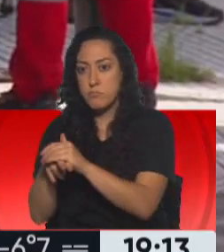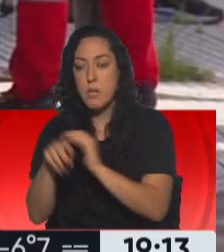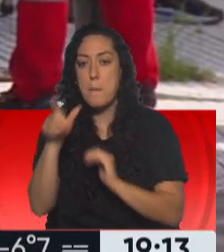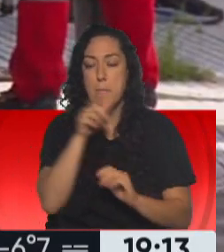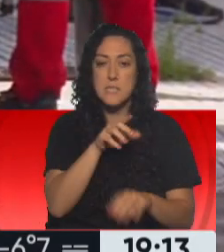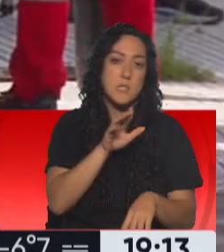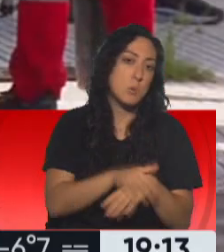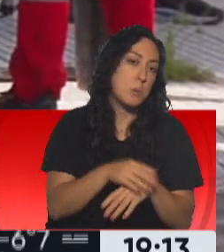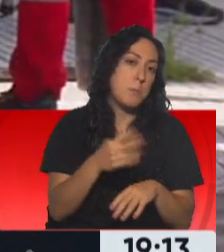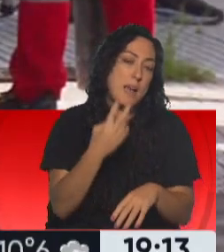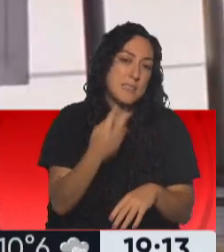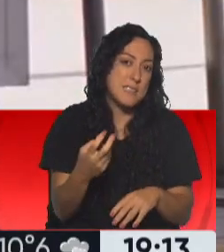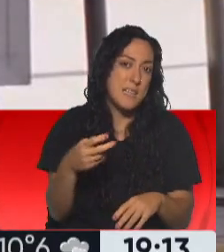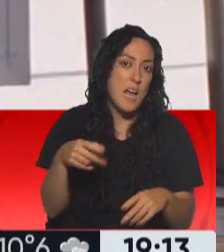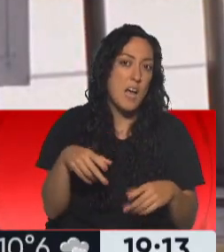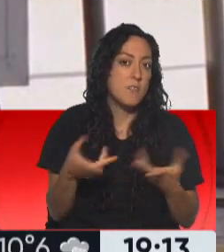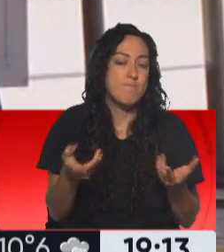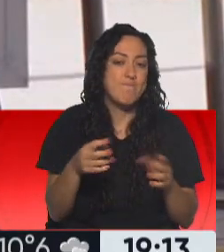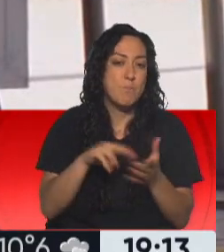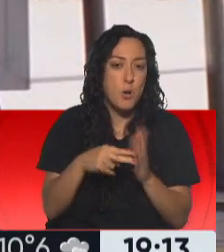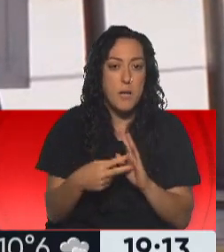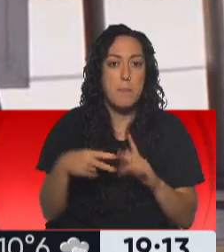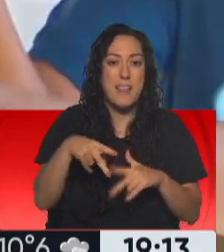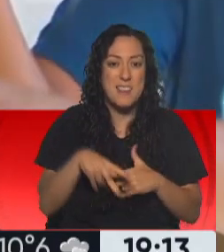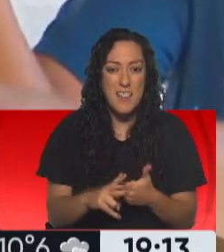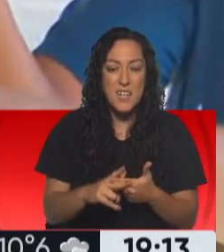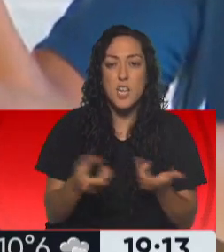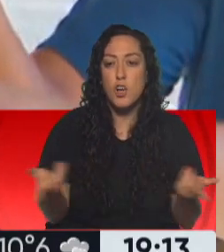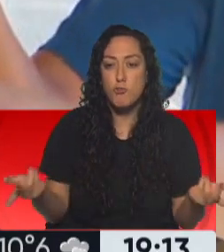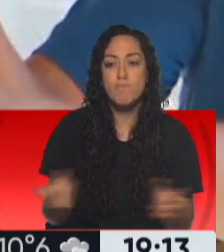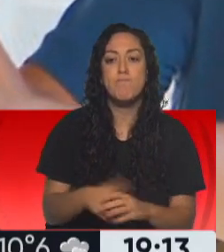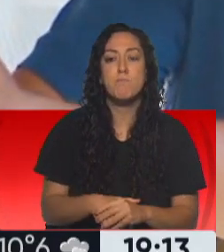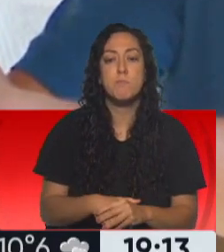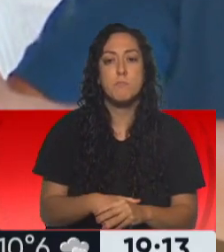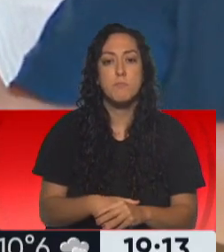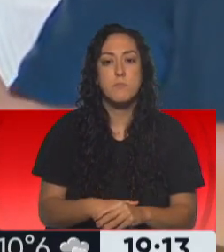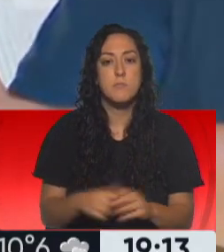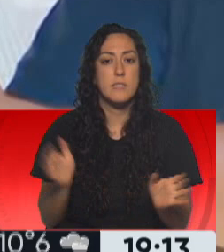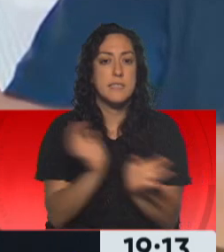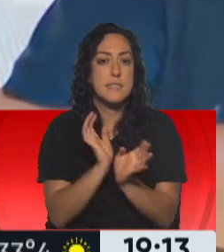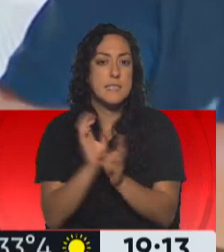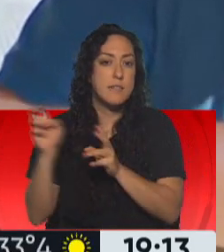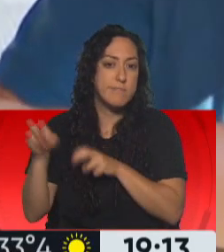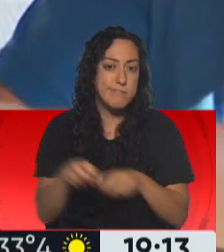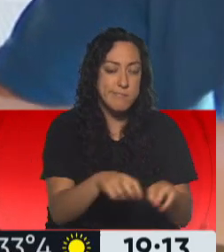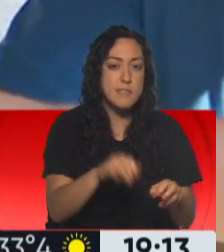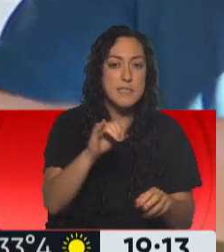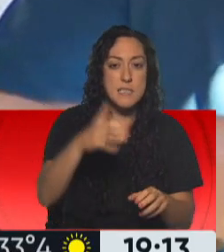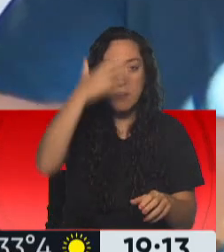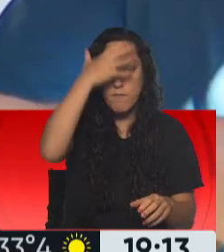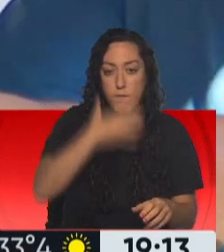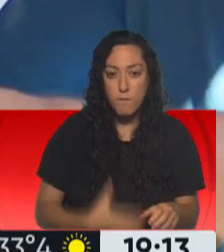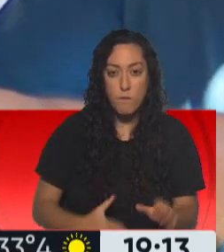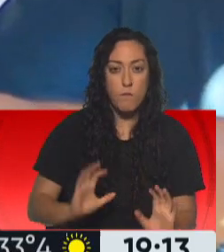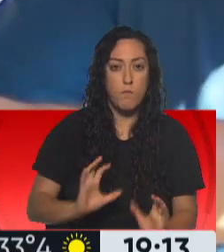desperfecto técnico de electricidad o algo así. Por lo que vimos cuando nos acercamos a la esquina a ver, sí, tenía toda la parte frontal del cuerpo y la cara toda